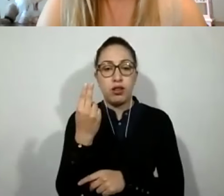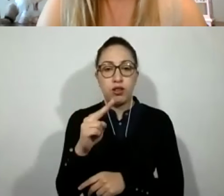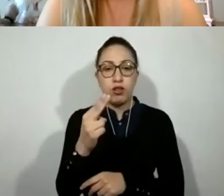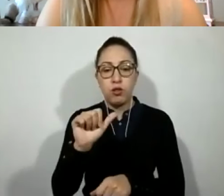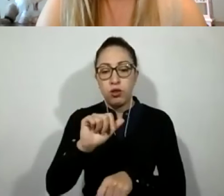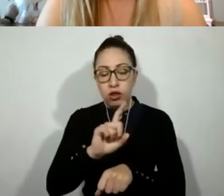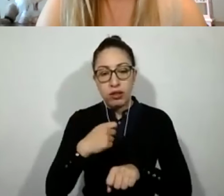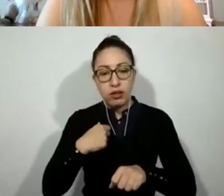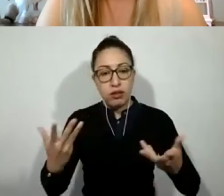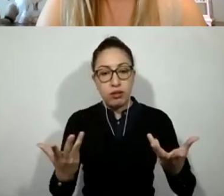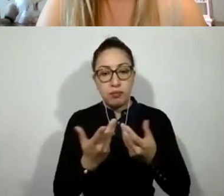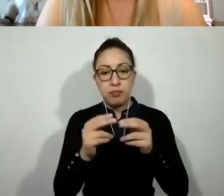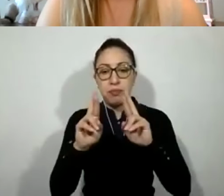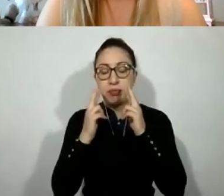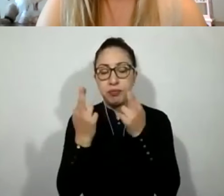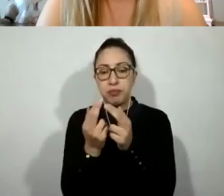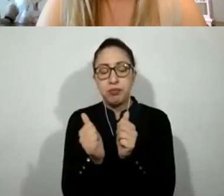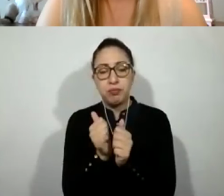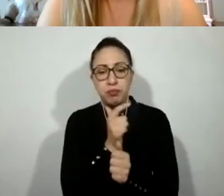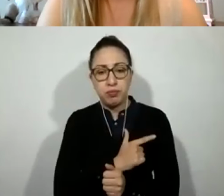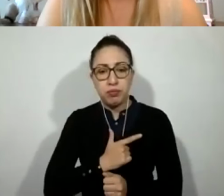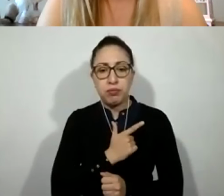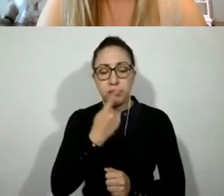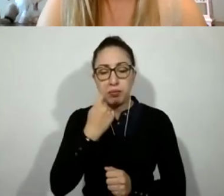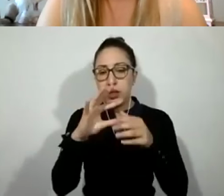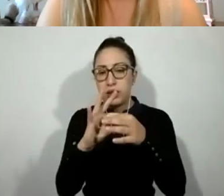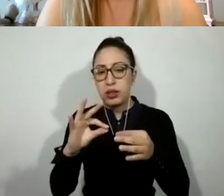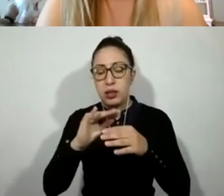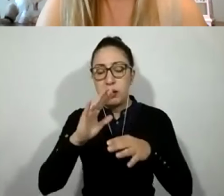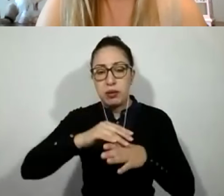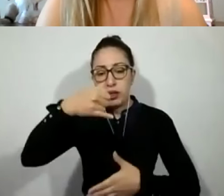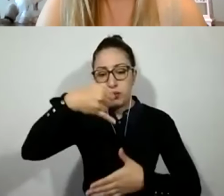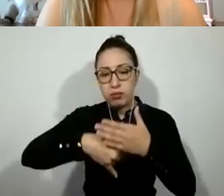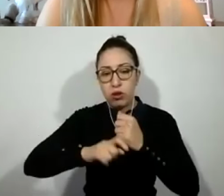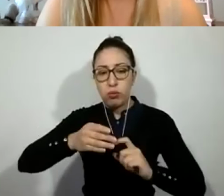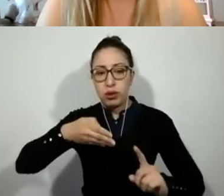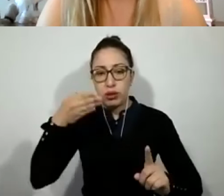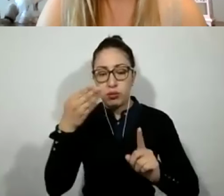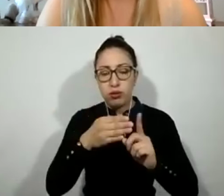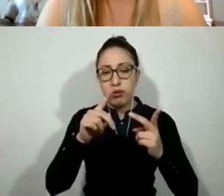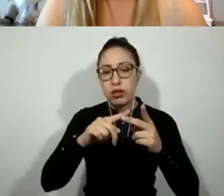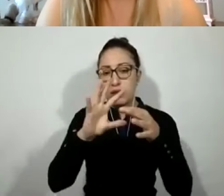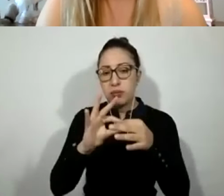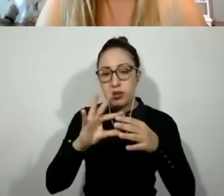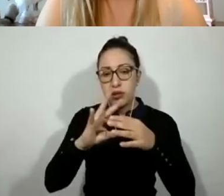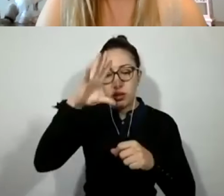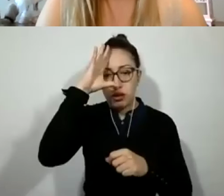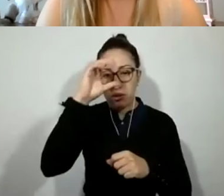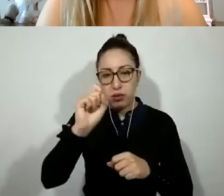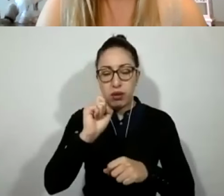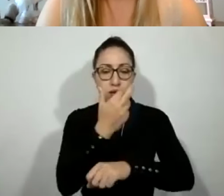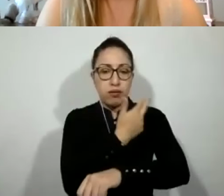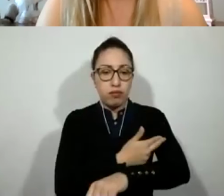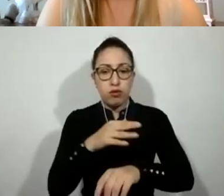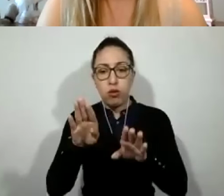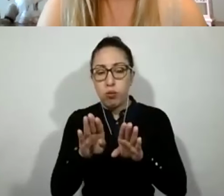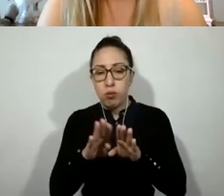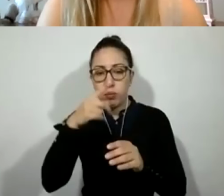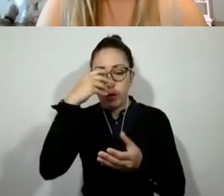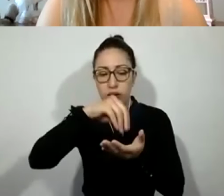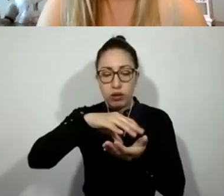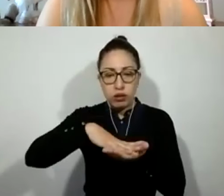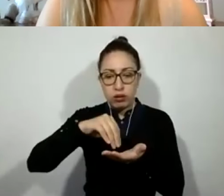mucho gusto a efecto de ampliar los datos, conceptos, objetivos y procedimientos empleados en la elaboración